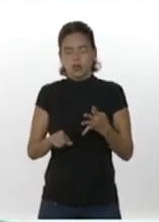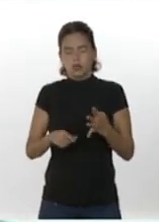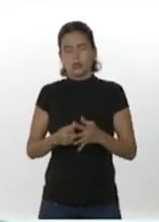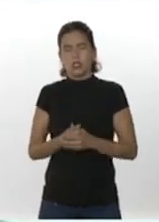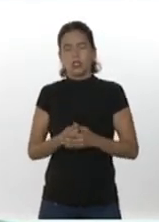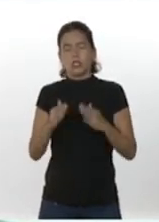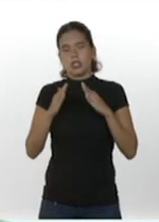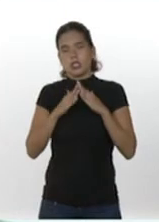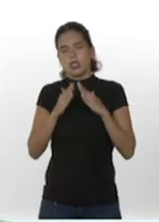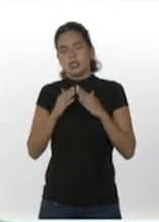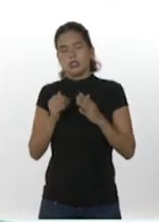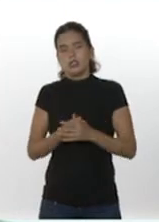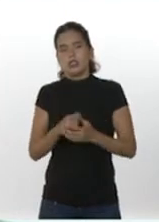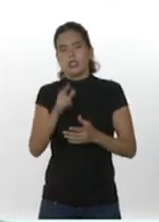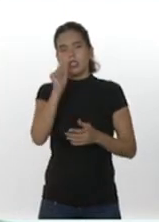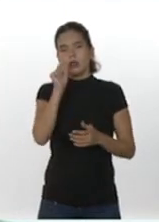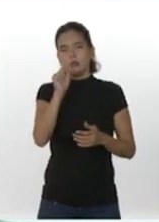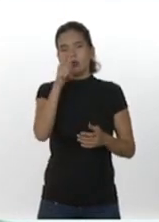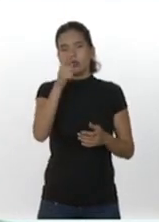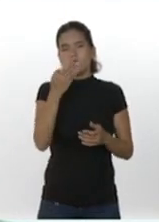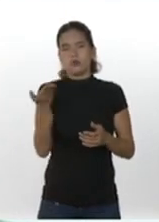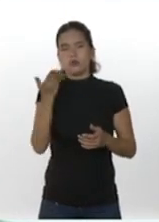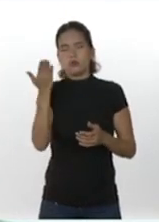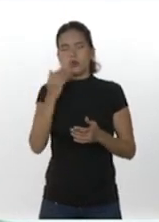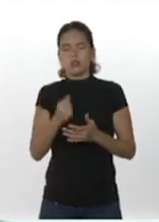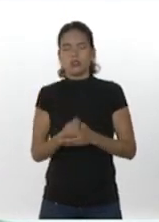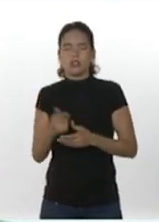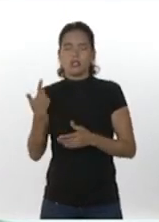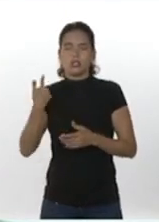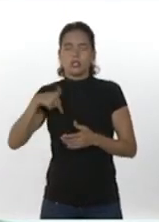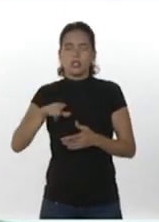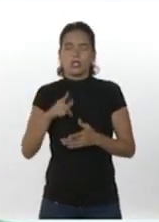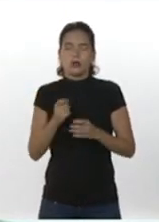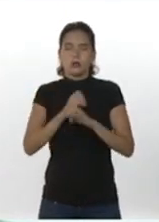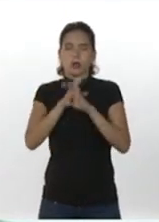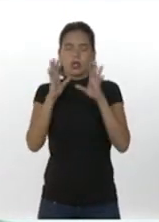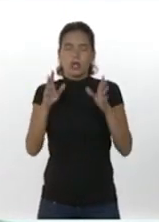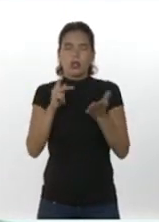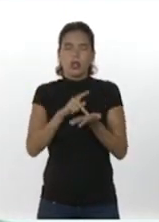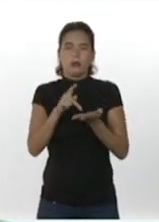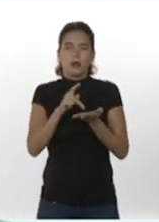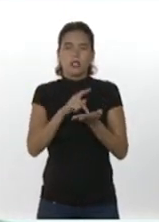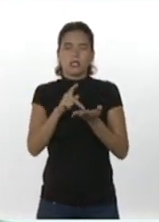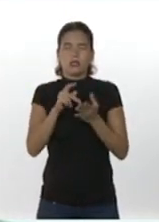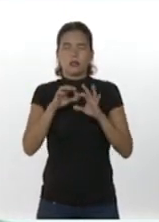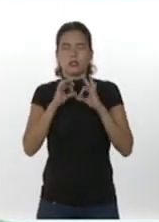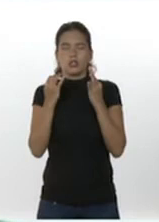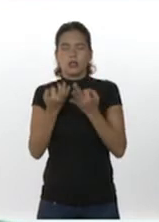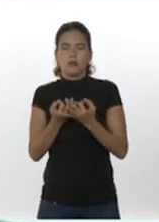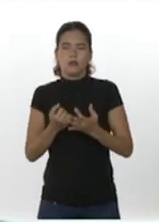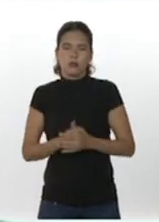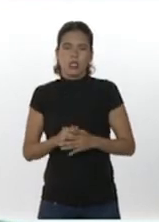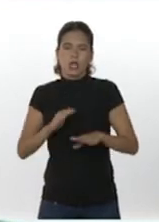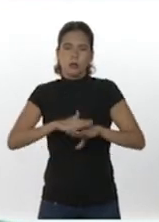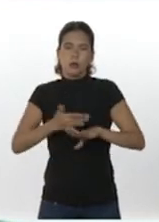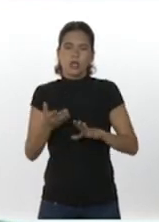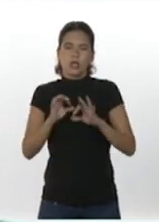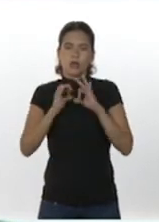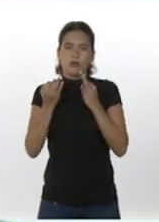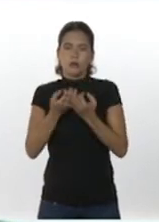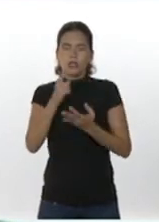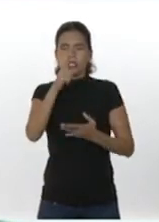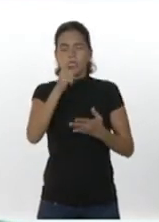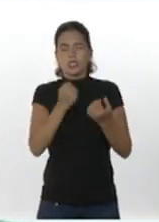desde el hogar. En este punto es muy significativo que tengamos en cuenta la participación de la familia, porque la familia será